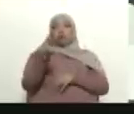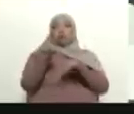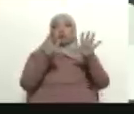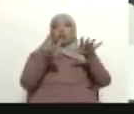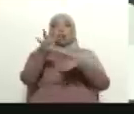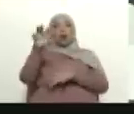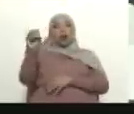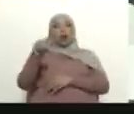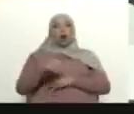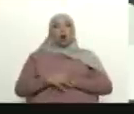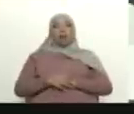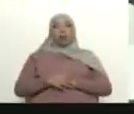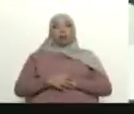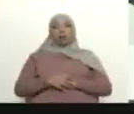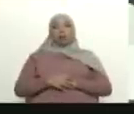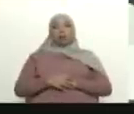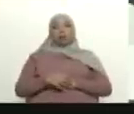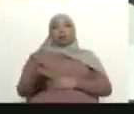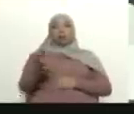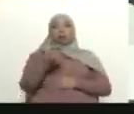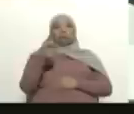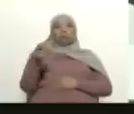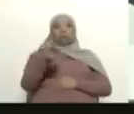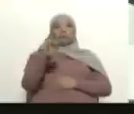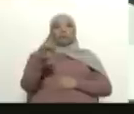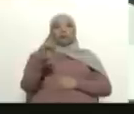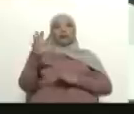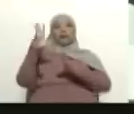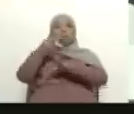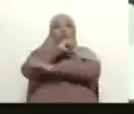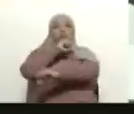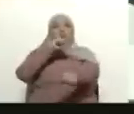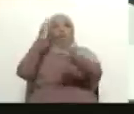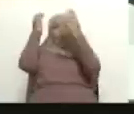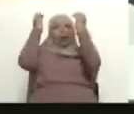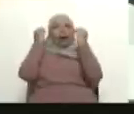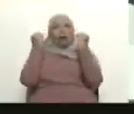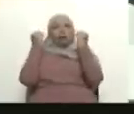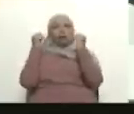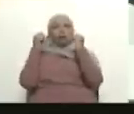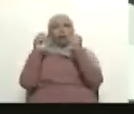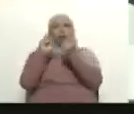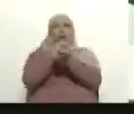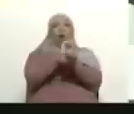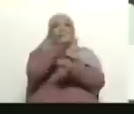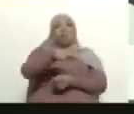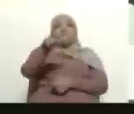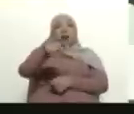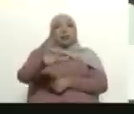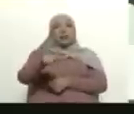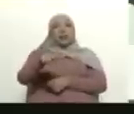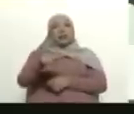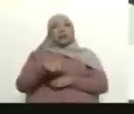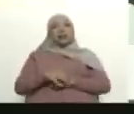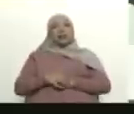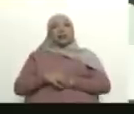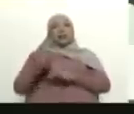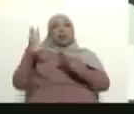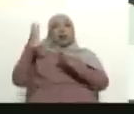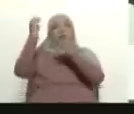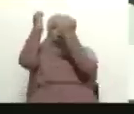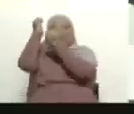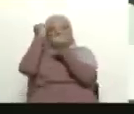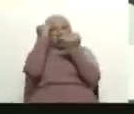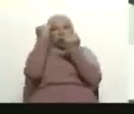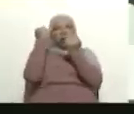20-591-640, buscado por delito de terrorismo, extorsión, secuestro,